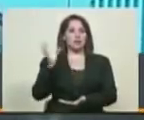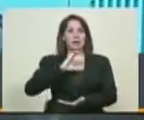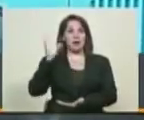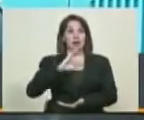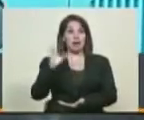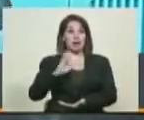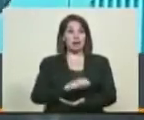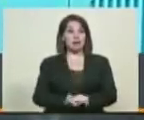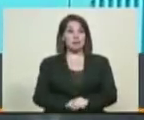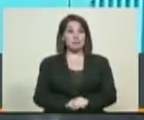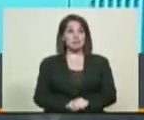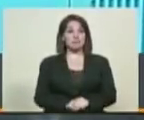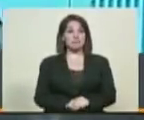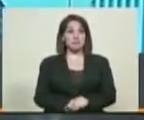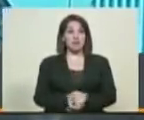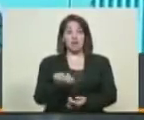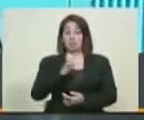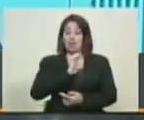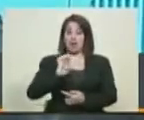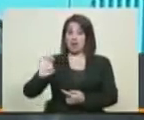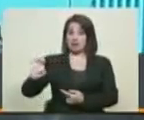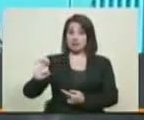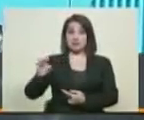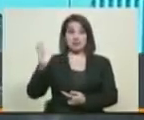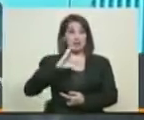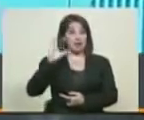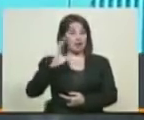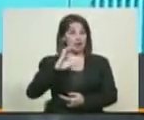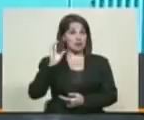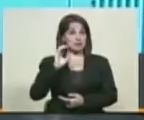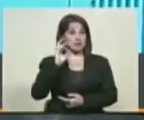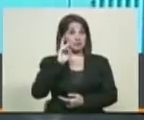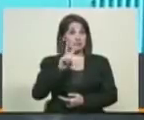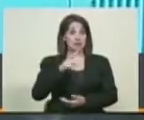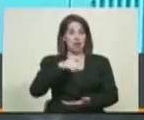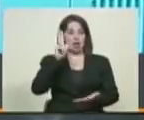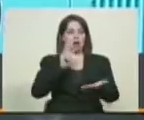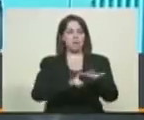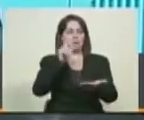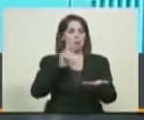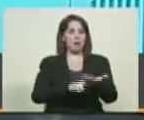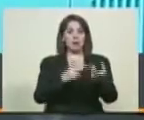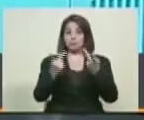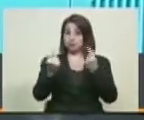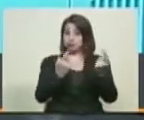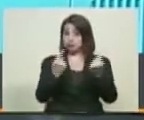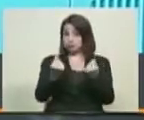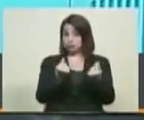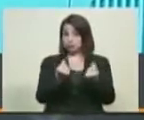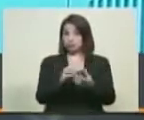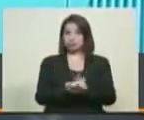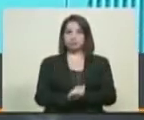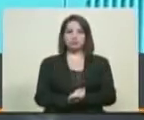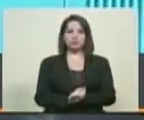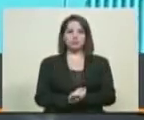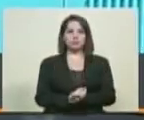En el mero centro del este de la ciudad de Caracas. Y para eso vamos a probar algunos recursos. Mis vecinos del este saben que los